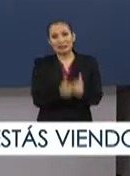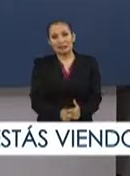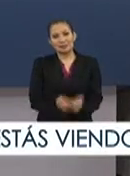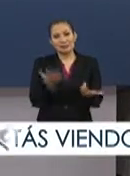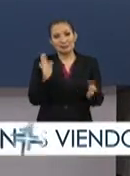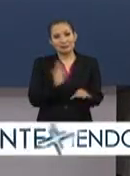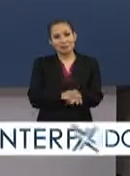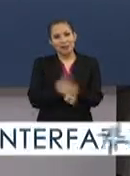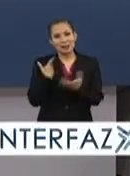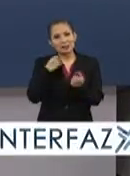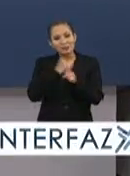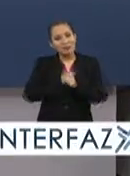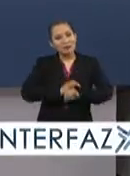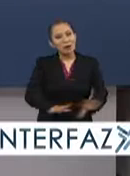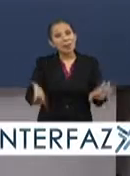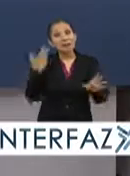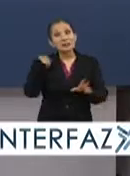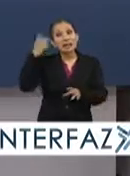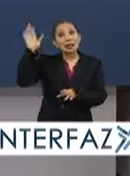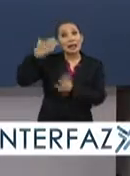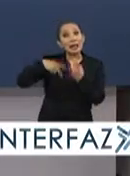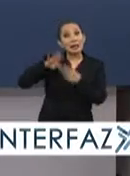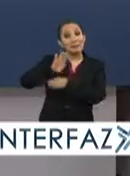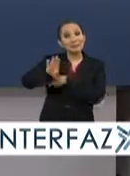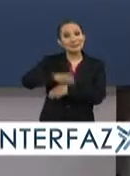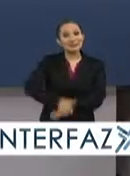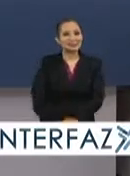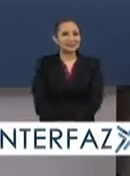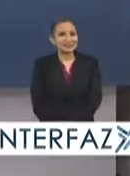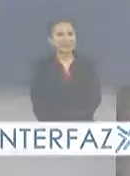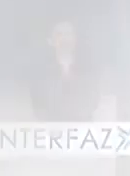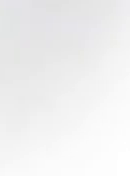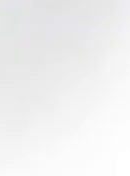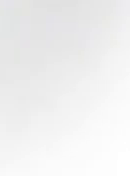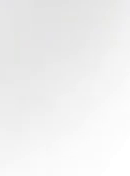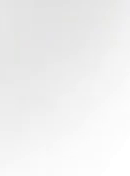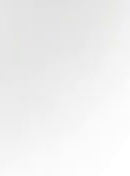vayan. Tenemos más información venida desde Sao Paulo, Brasil.